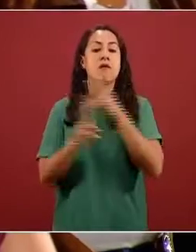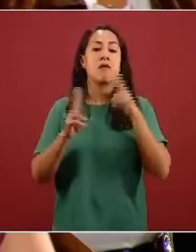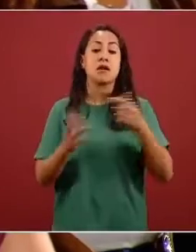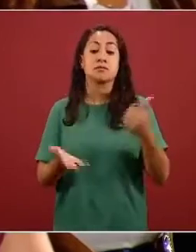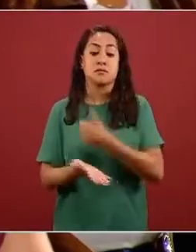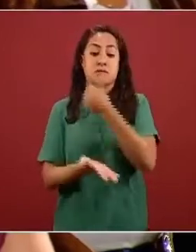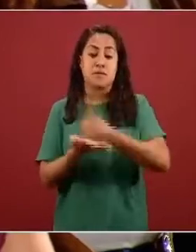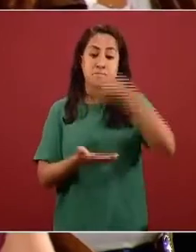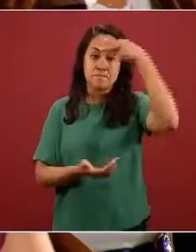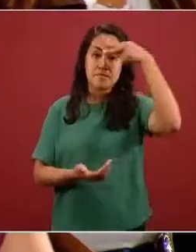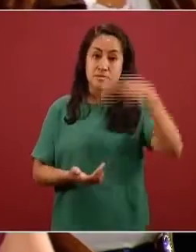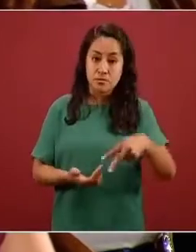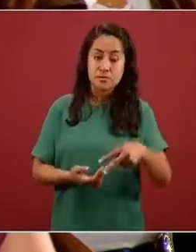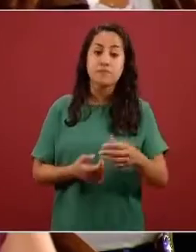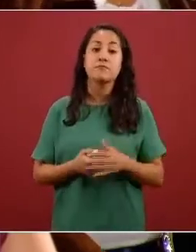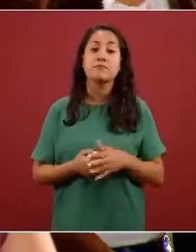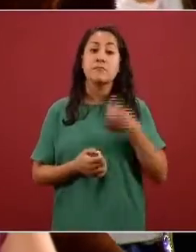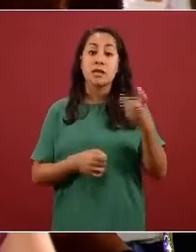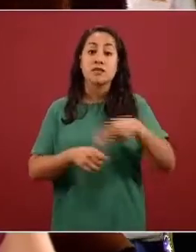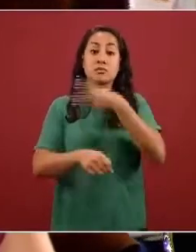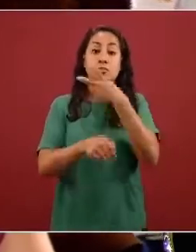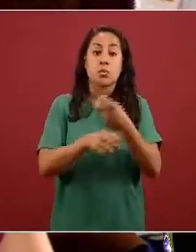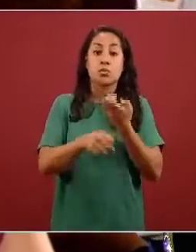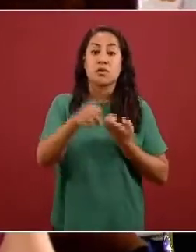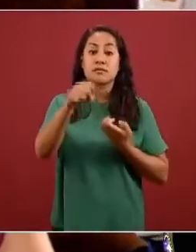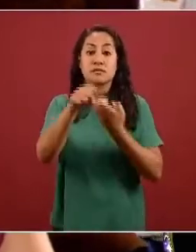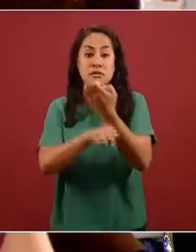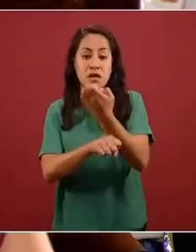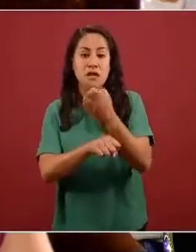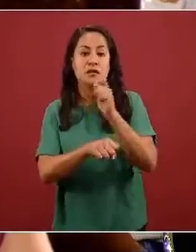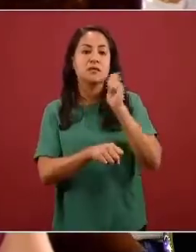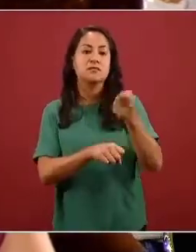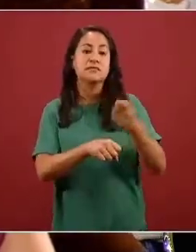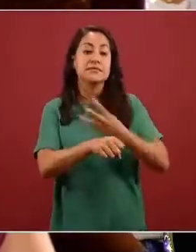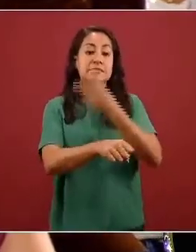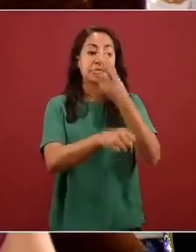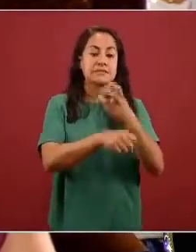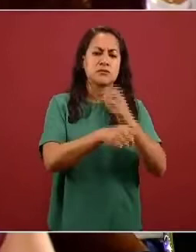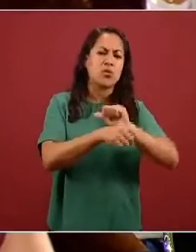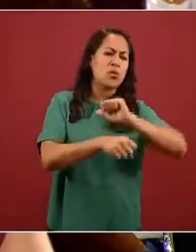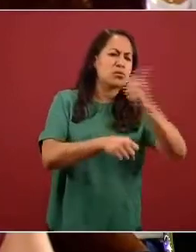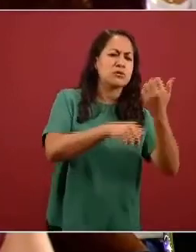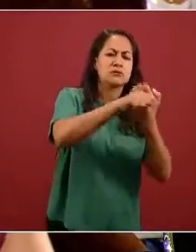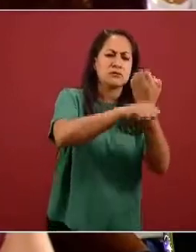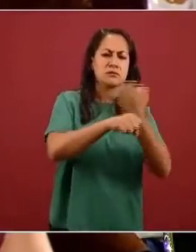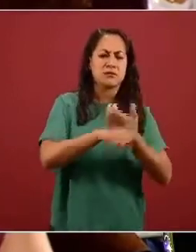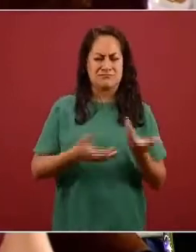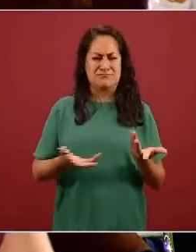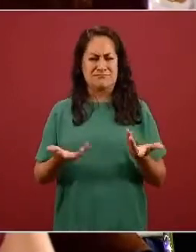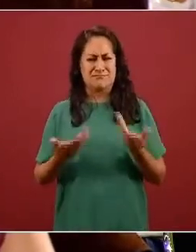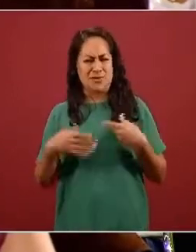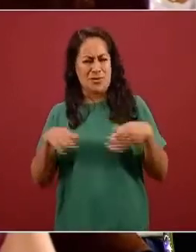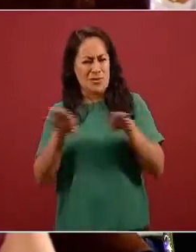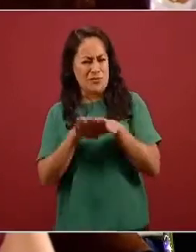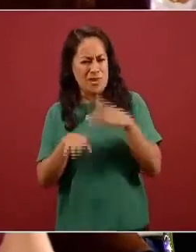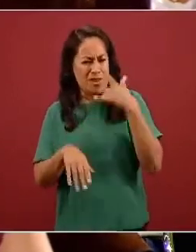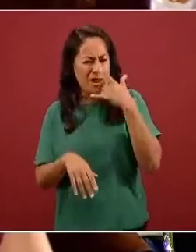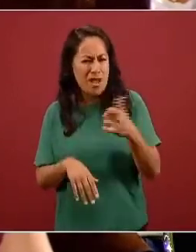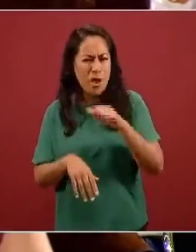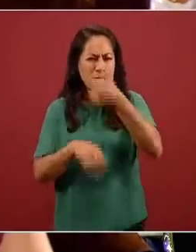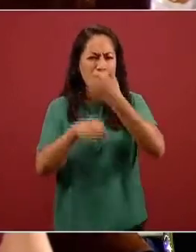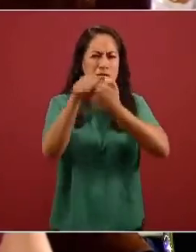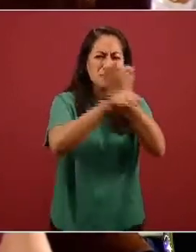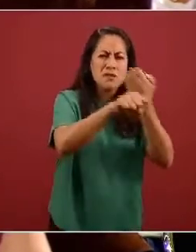pudiera decir por qué se están trasladando justamente de otras entidades aquí a la capital, si es por falta de